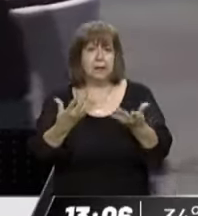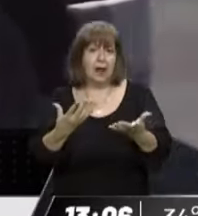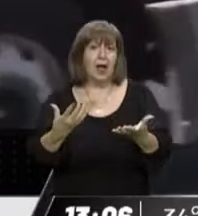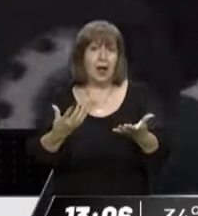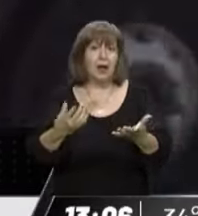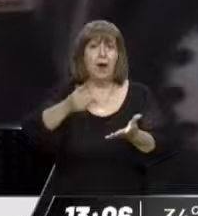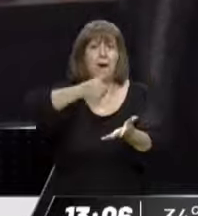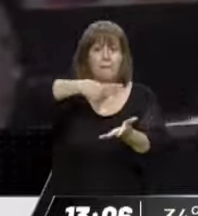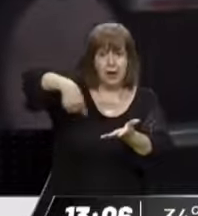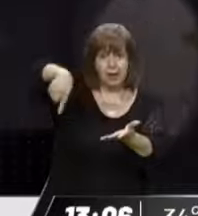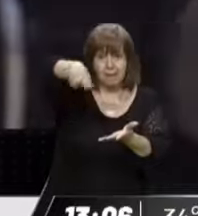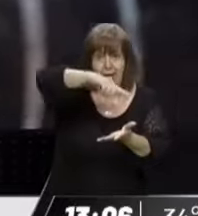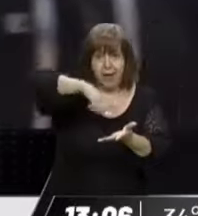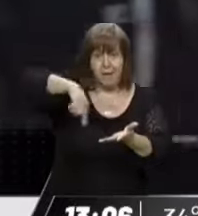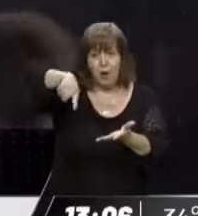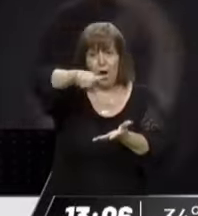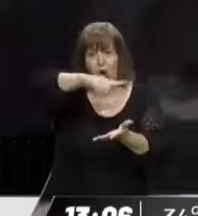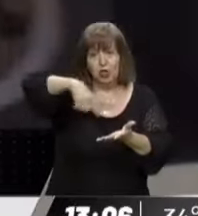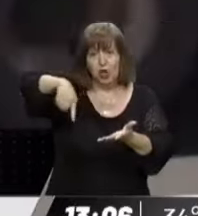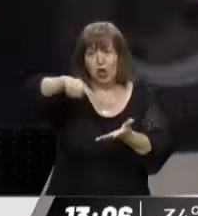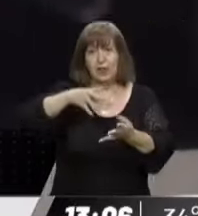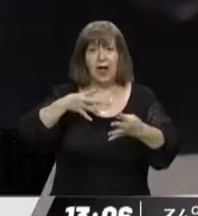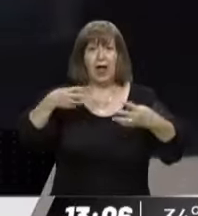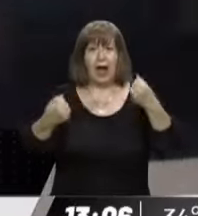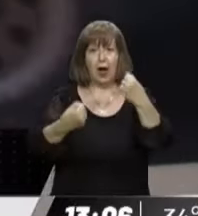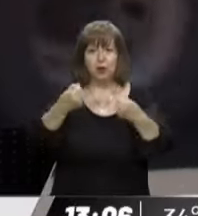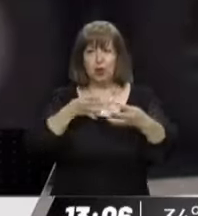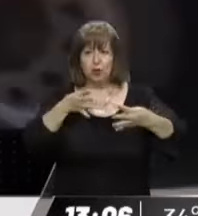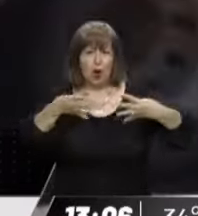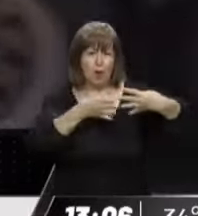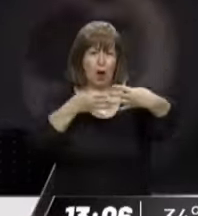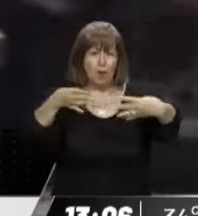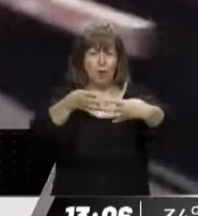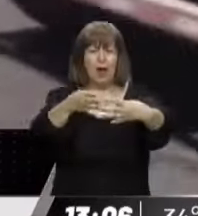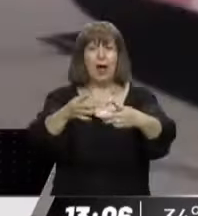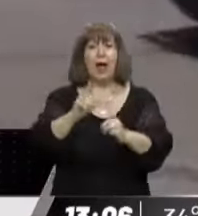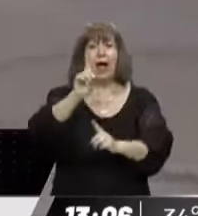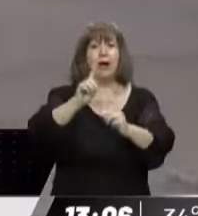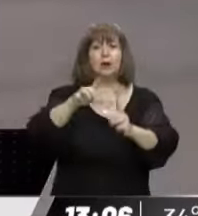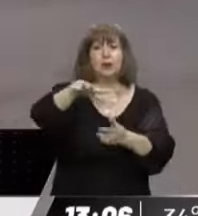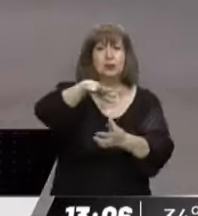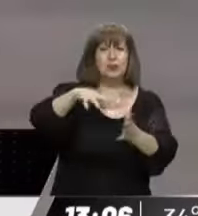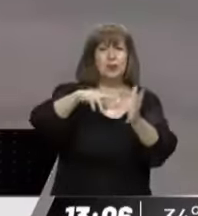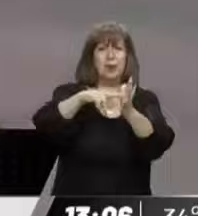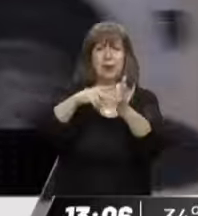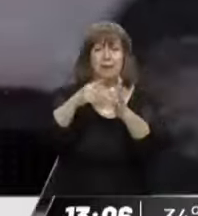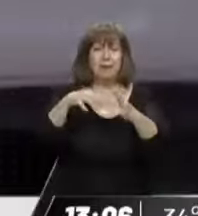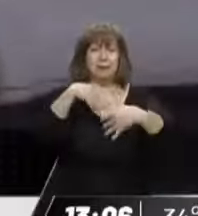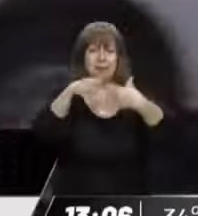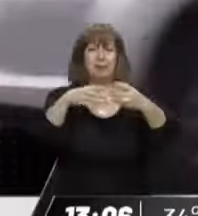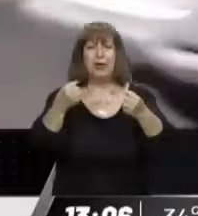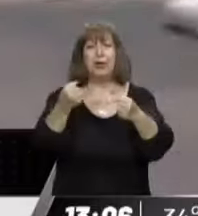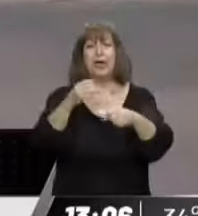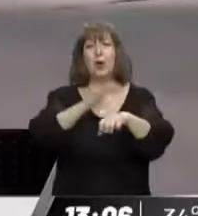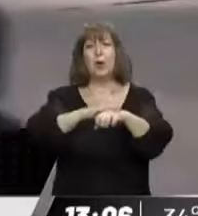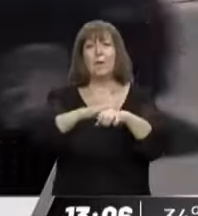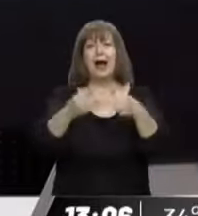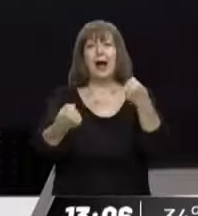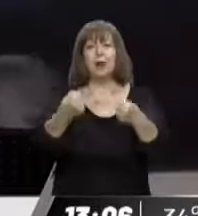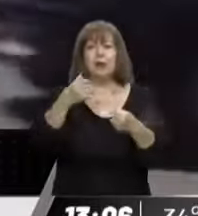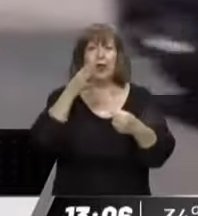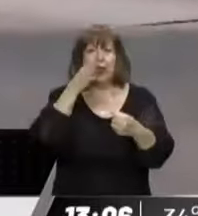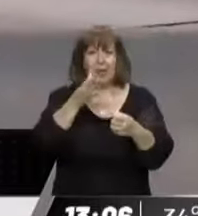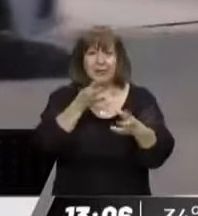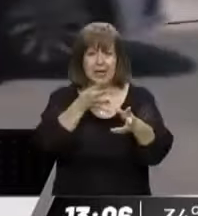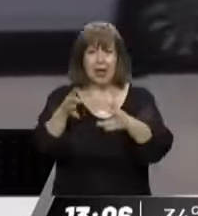neurálgicos sabemos que no se puede en todos lados pero en algunos puntos más complejos o conflictivos en cuanto al tránsito donde habría que